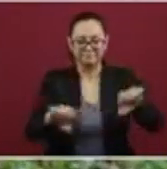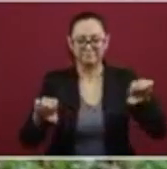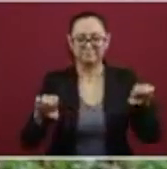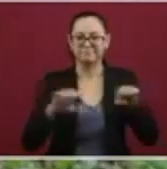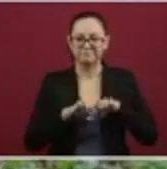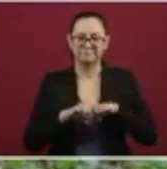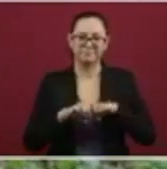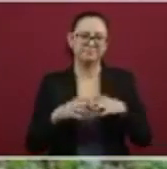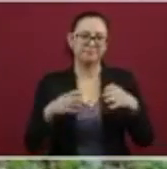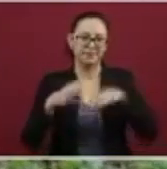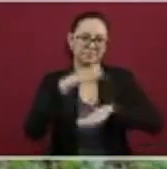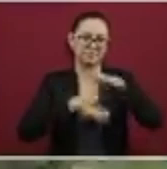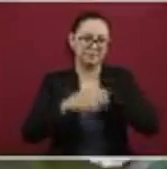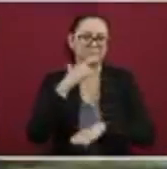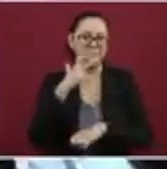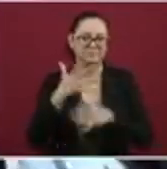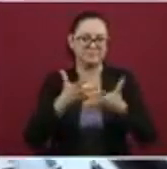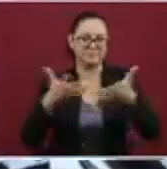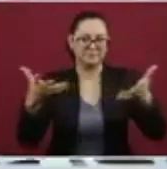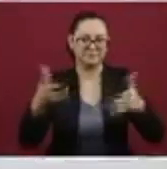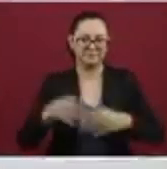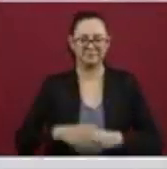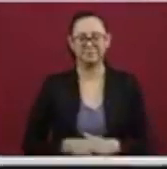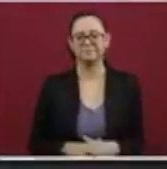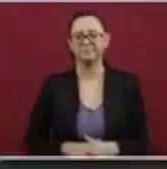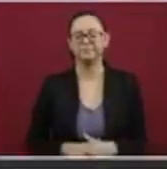hacemos crecer a su empresa.